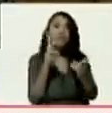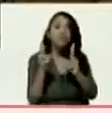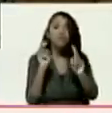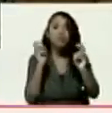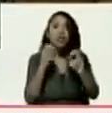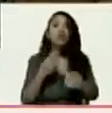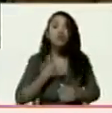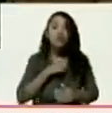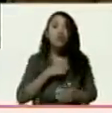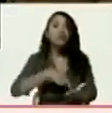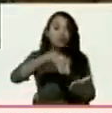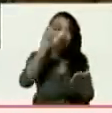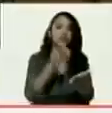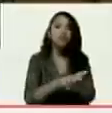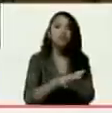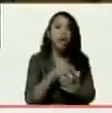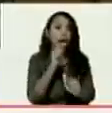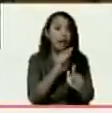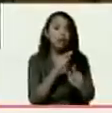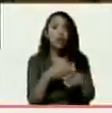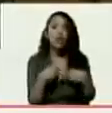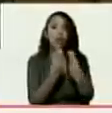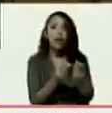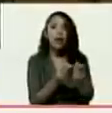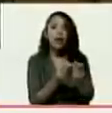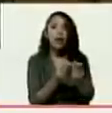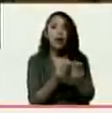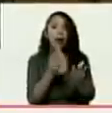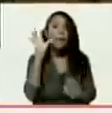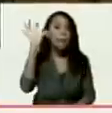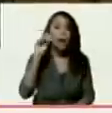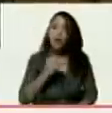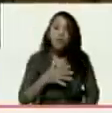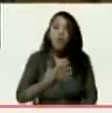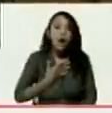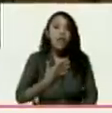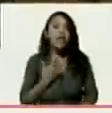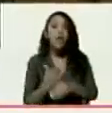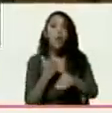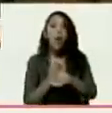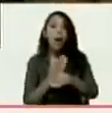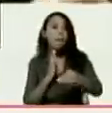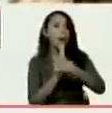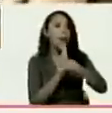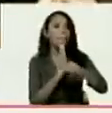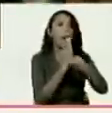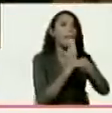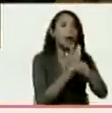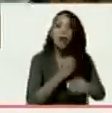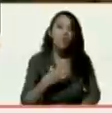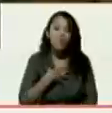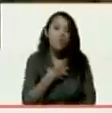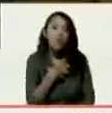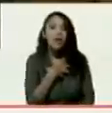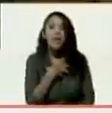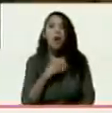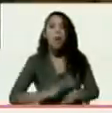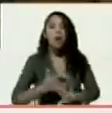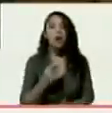aprobaremos. Eso no nos va a, el país no se va a detener, de verdad no podemos detener al país porque